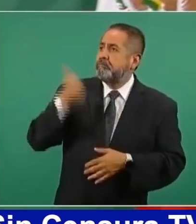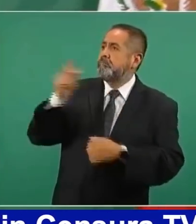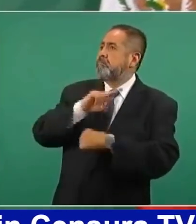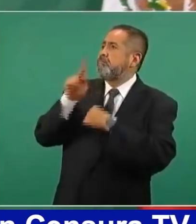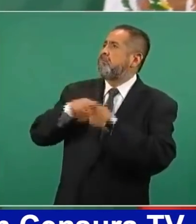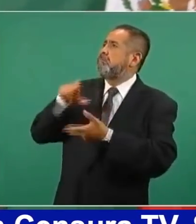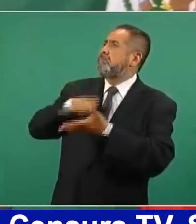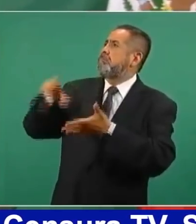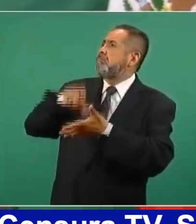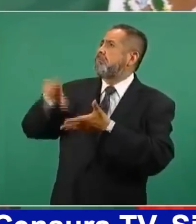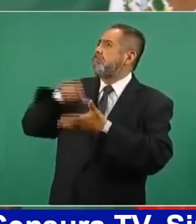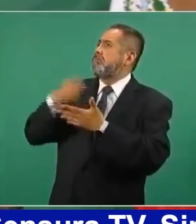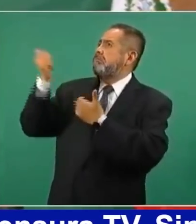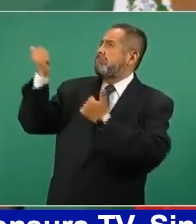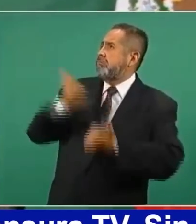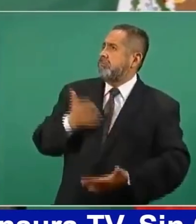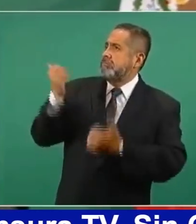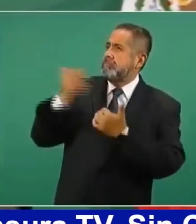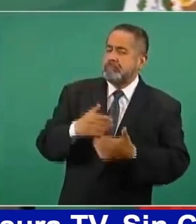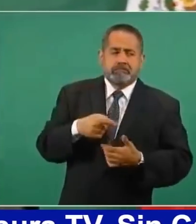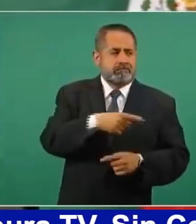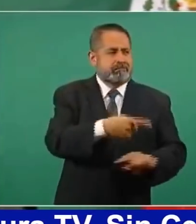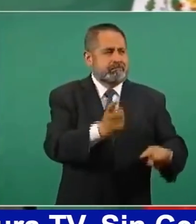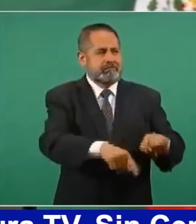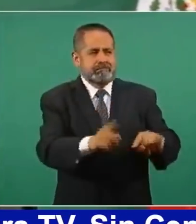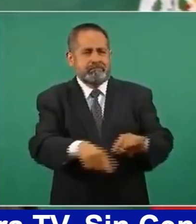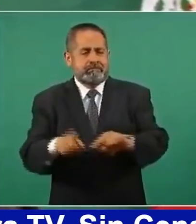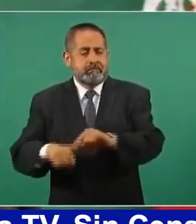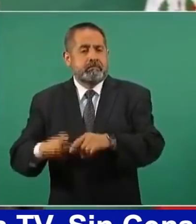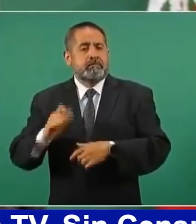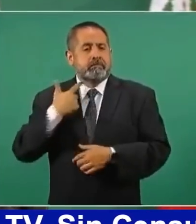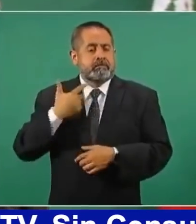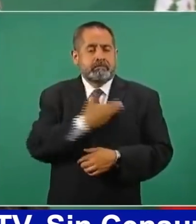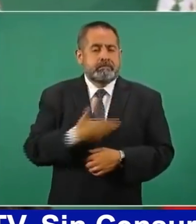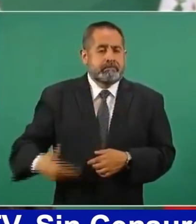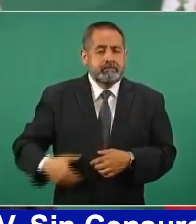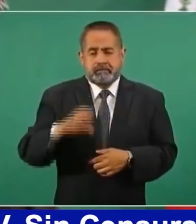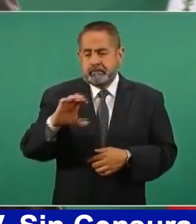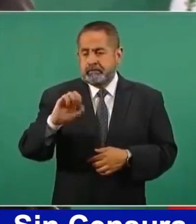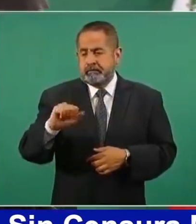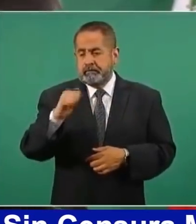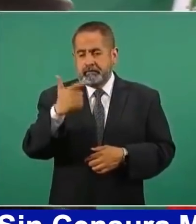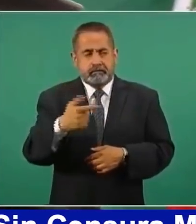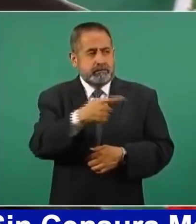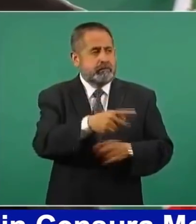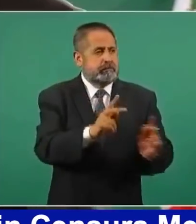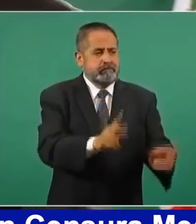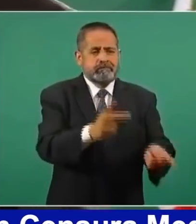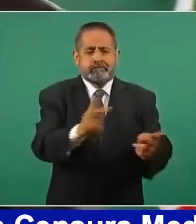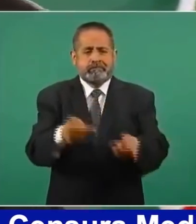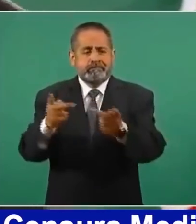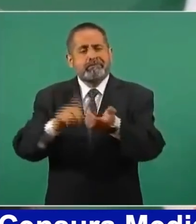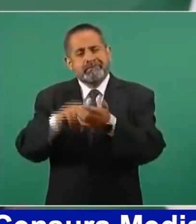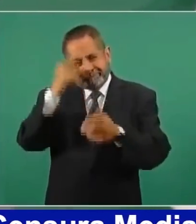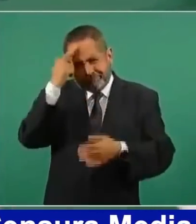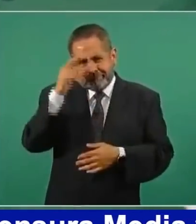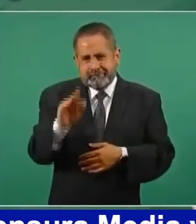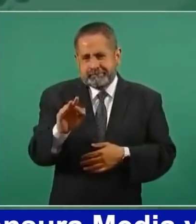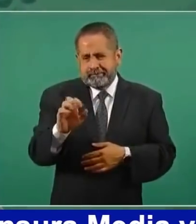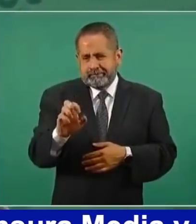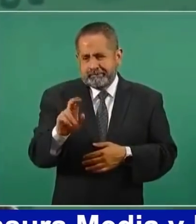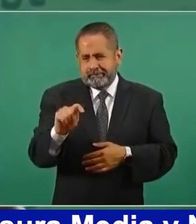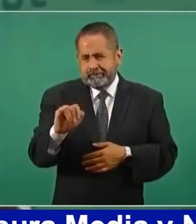Empezó el desmantelamiento con Salinas, a vender lo que era Fertimex,